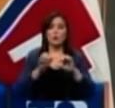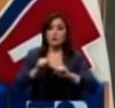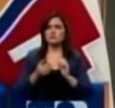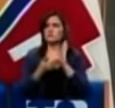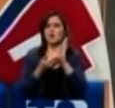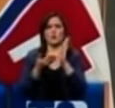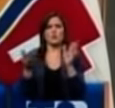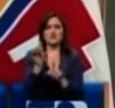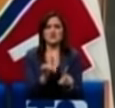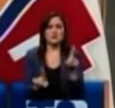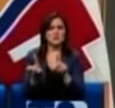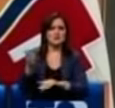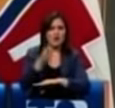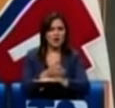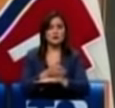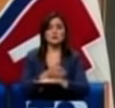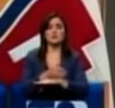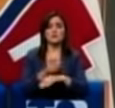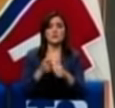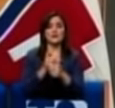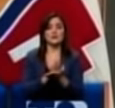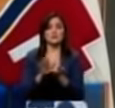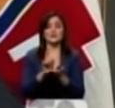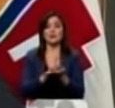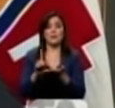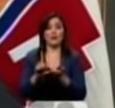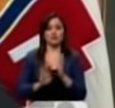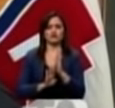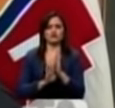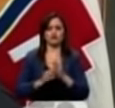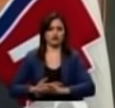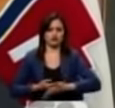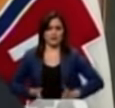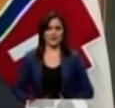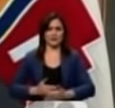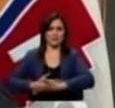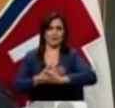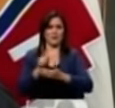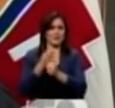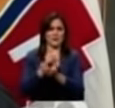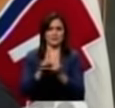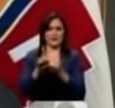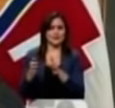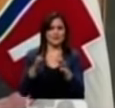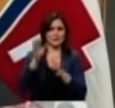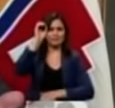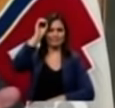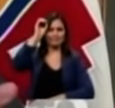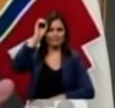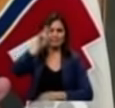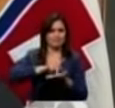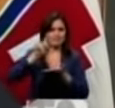ser diagnosticadas oportunamente en la primera semana de desarrollo. Muchas de esas, el tratamiento no cuesta nada,